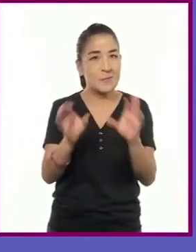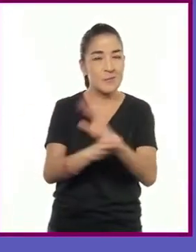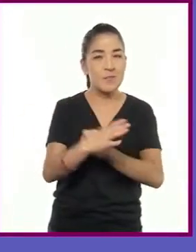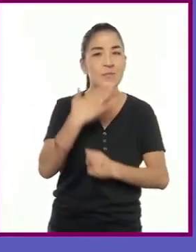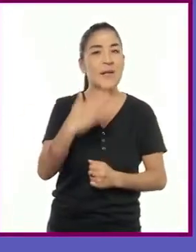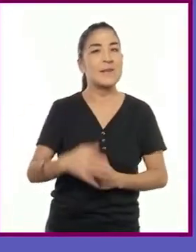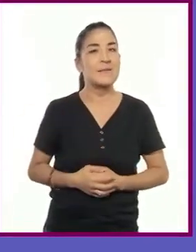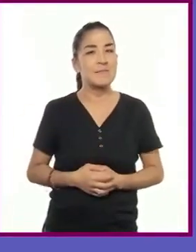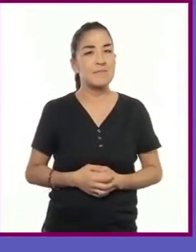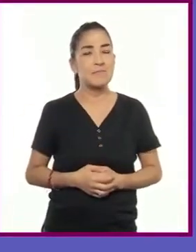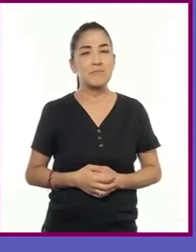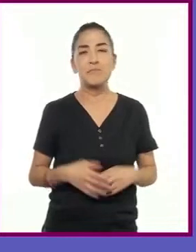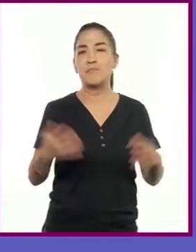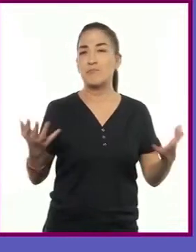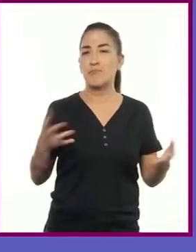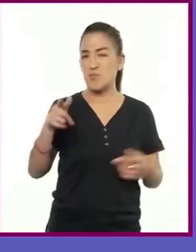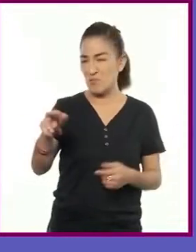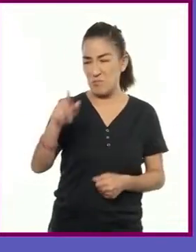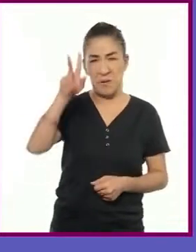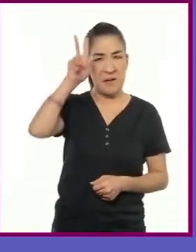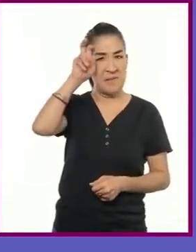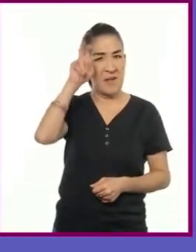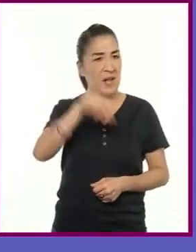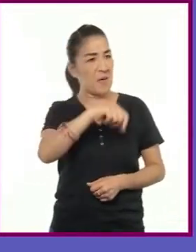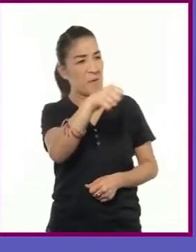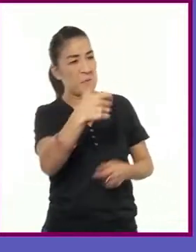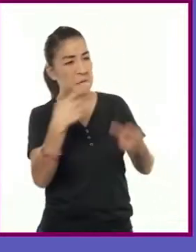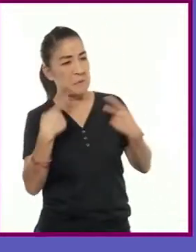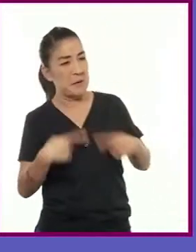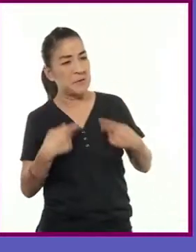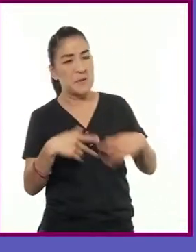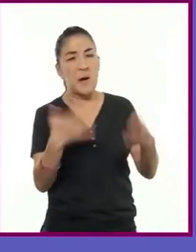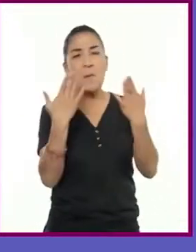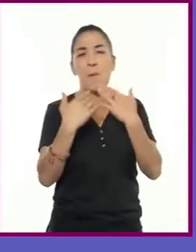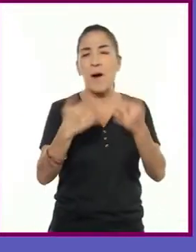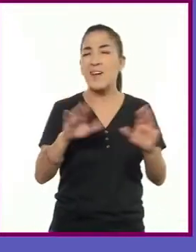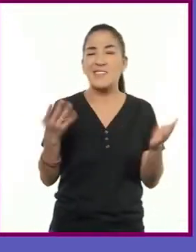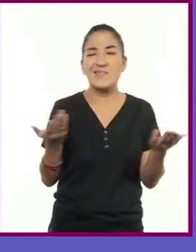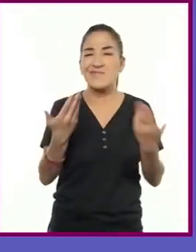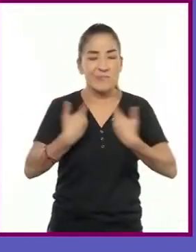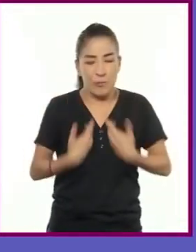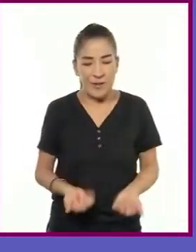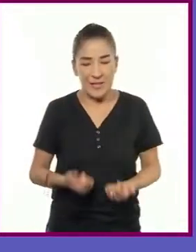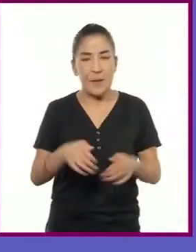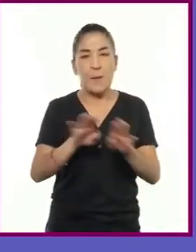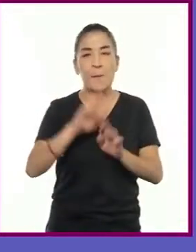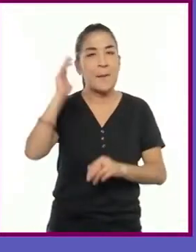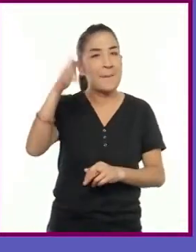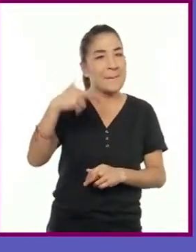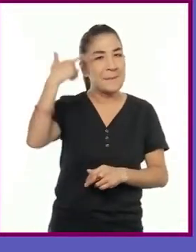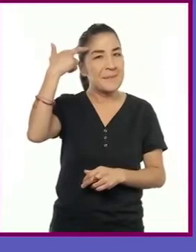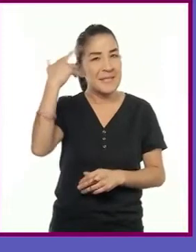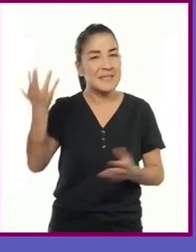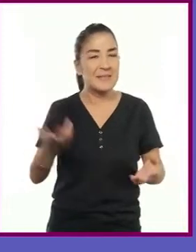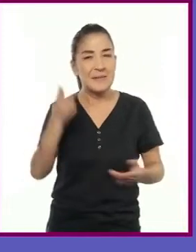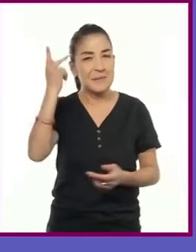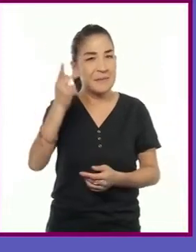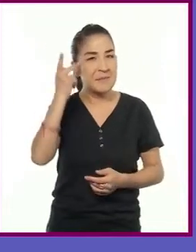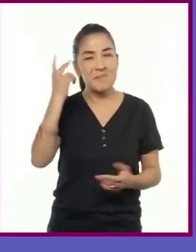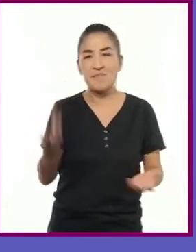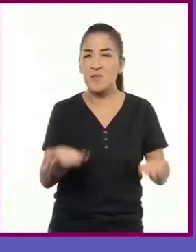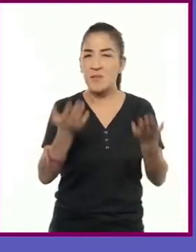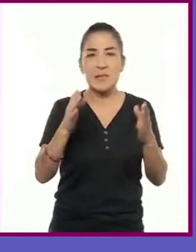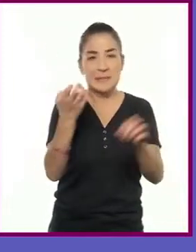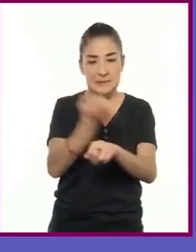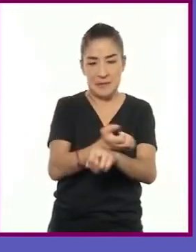no hay para qué tener envidia a los que no tienen de príncipes y señores, porque la sangre se hereda y la